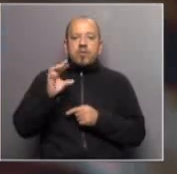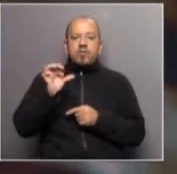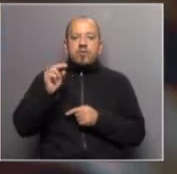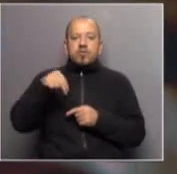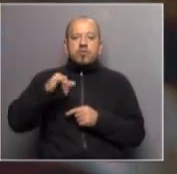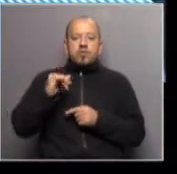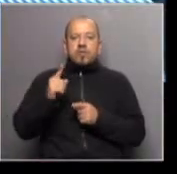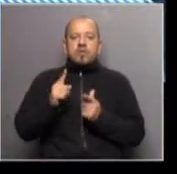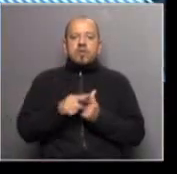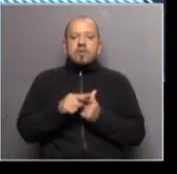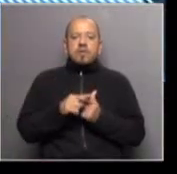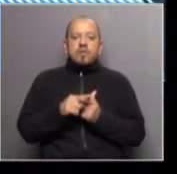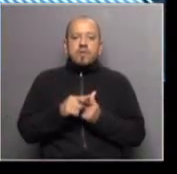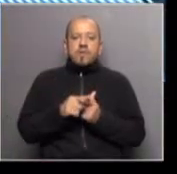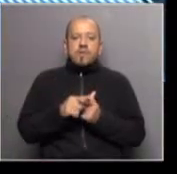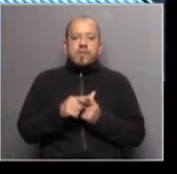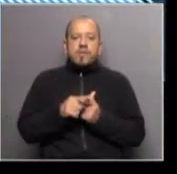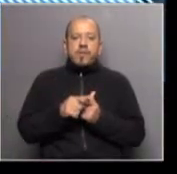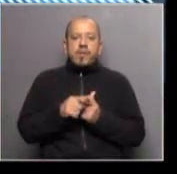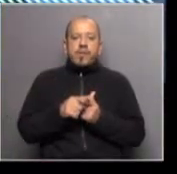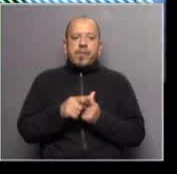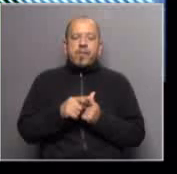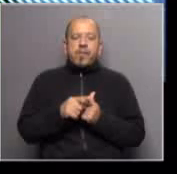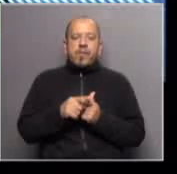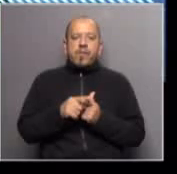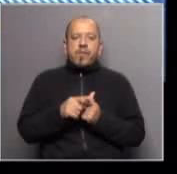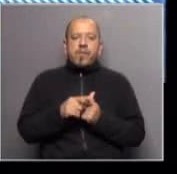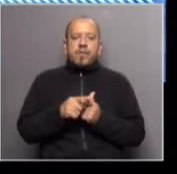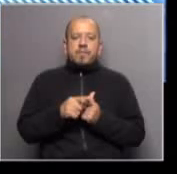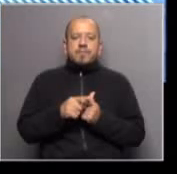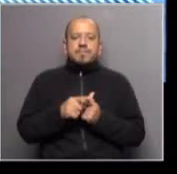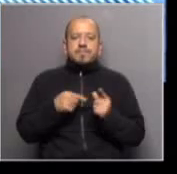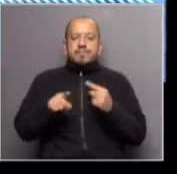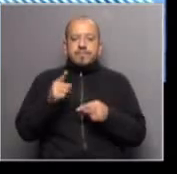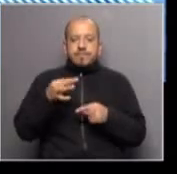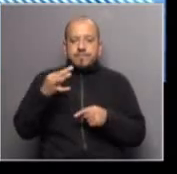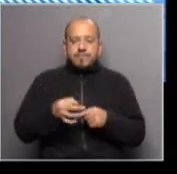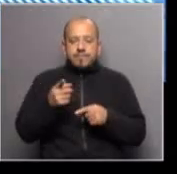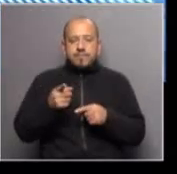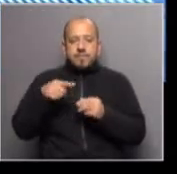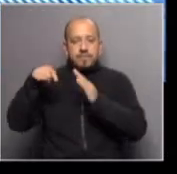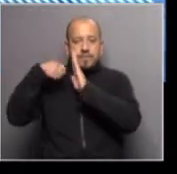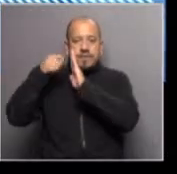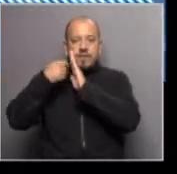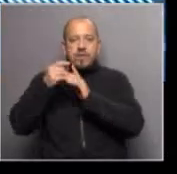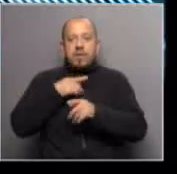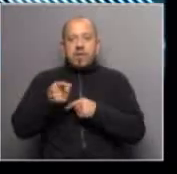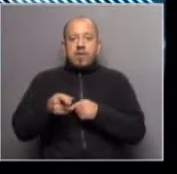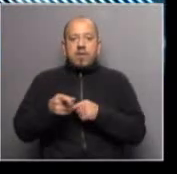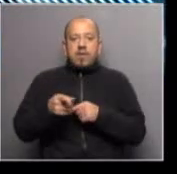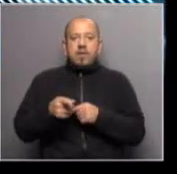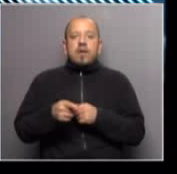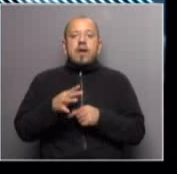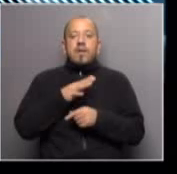gente sola. Exacto. Pero lo que es valioso y que le da verdad al video es que está lleno de personas que estaban